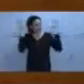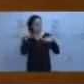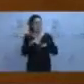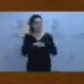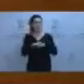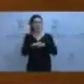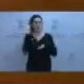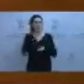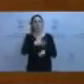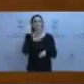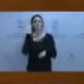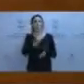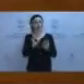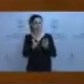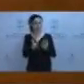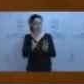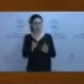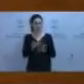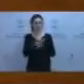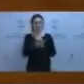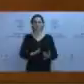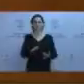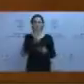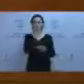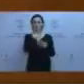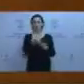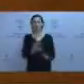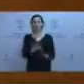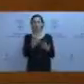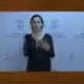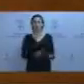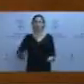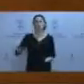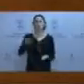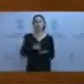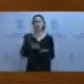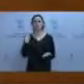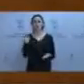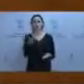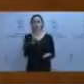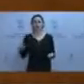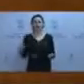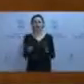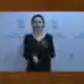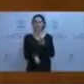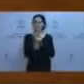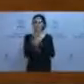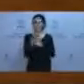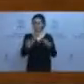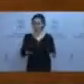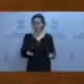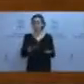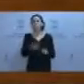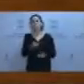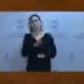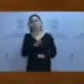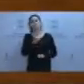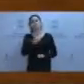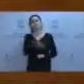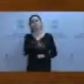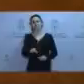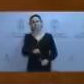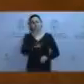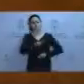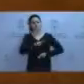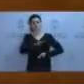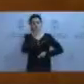descalificativo que me haga a continuación a raíz de lo que hizo ya la semana pasada. Espero que lo haga esta semana, que me conteste esta semana, dado que